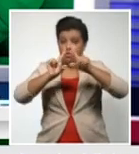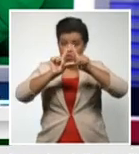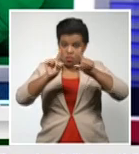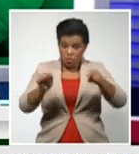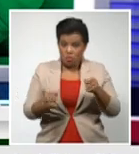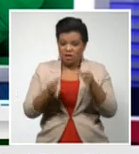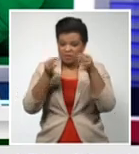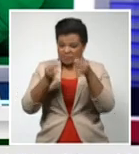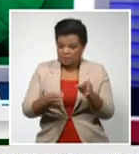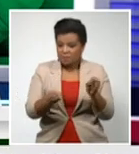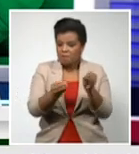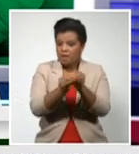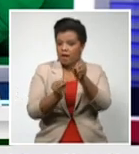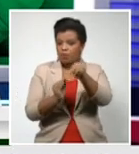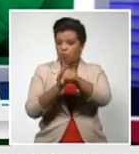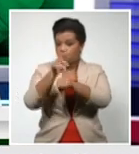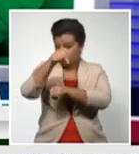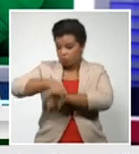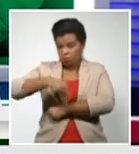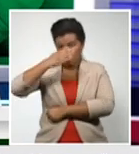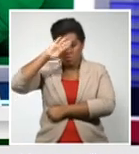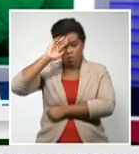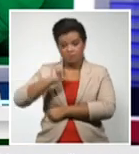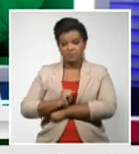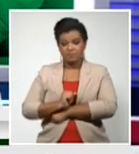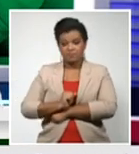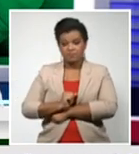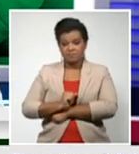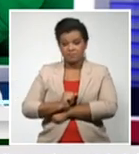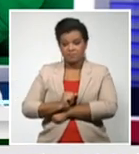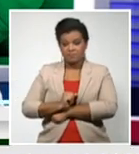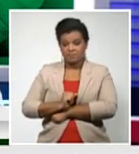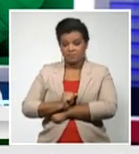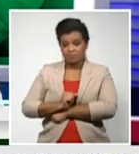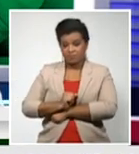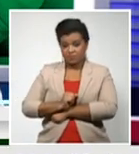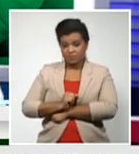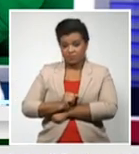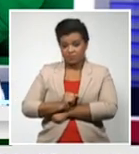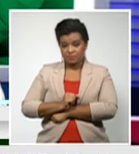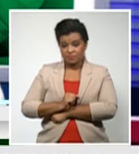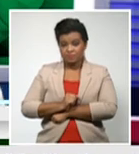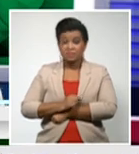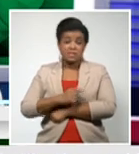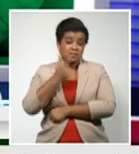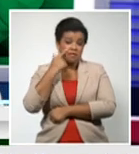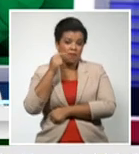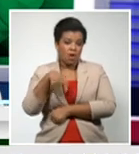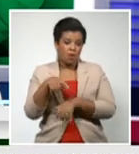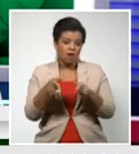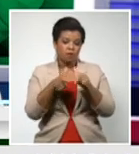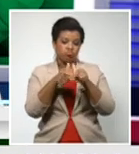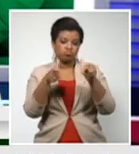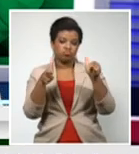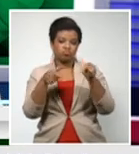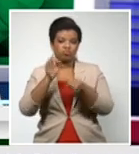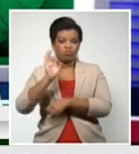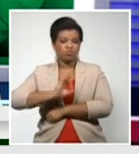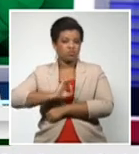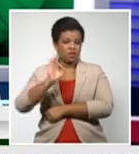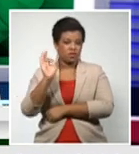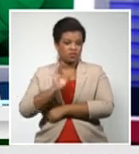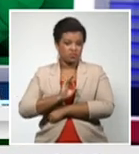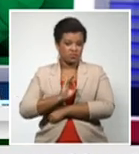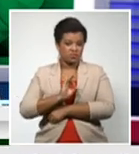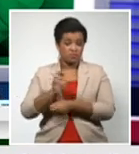del territorio, que como es natural, incrementan la incidencia en los territorios